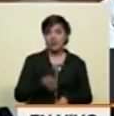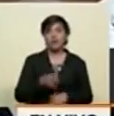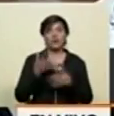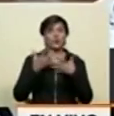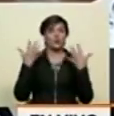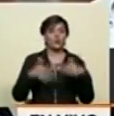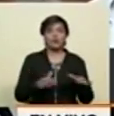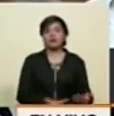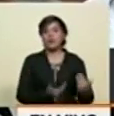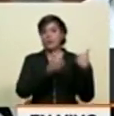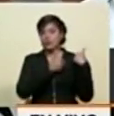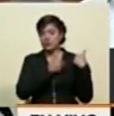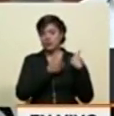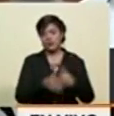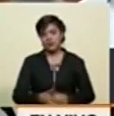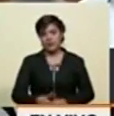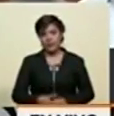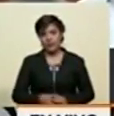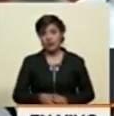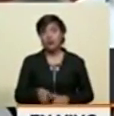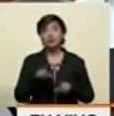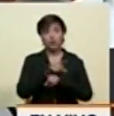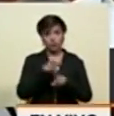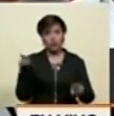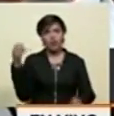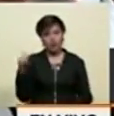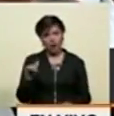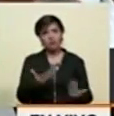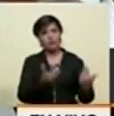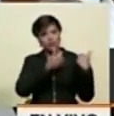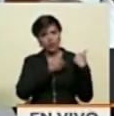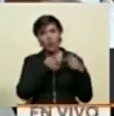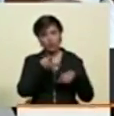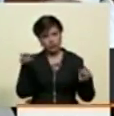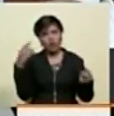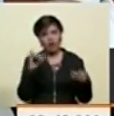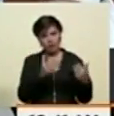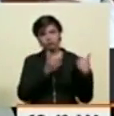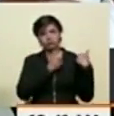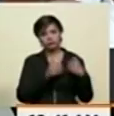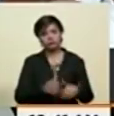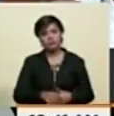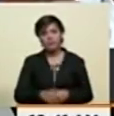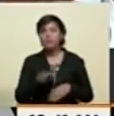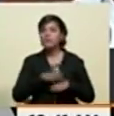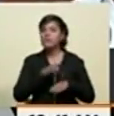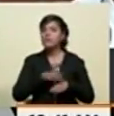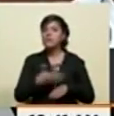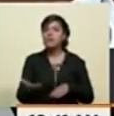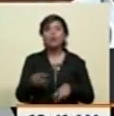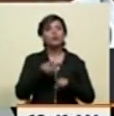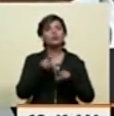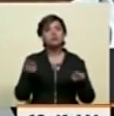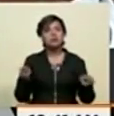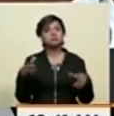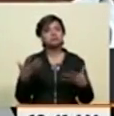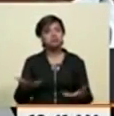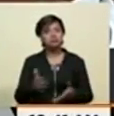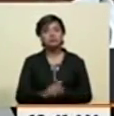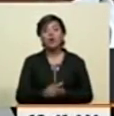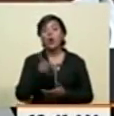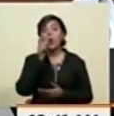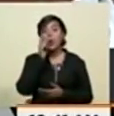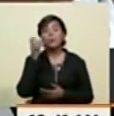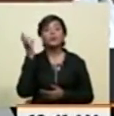enorme responsabilidad social. Y ustedes la tienen. Ustedes la tienen. Porque ustedes son seres, hombres